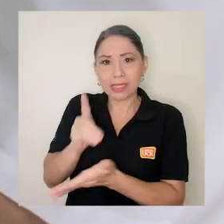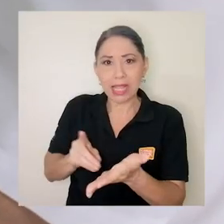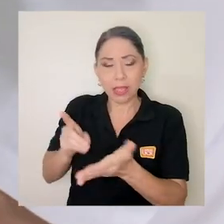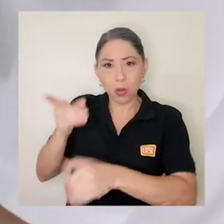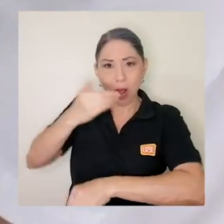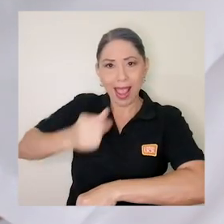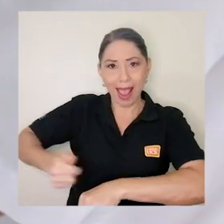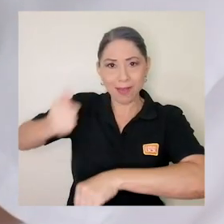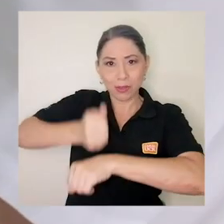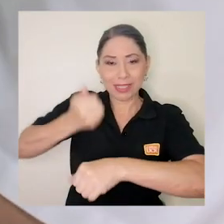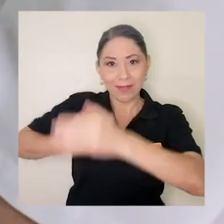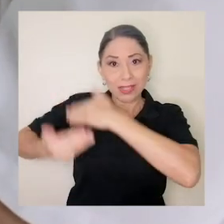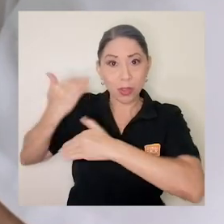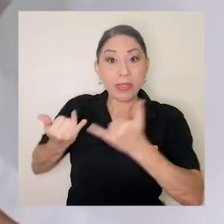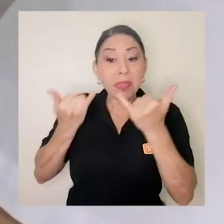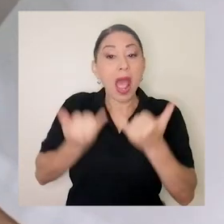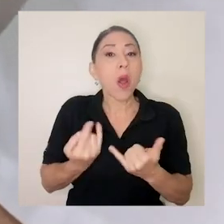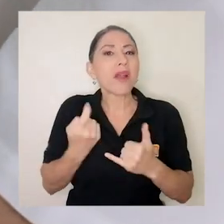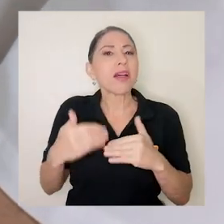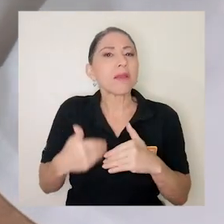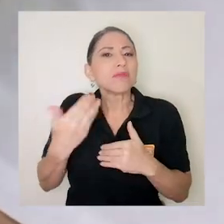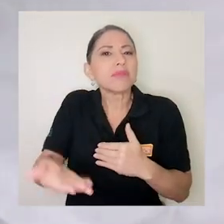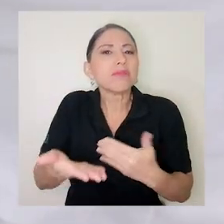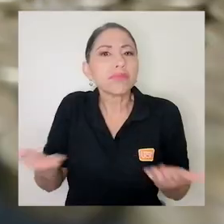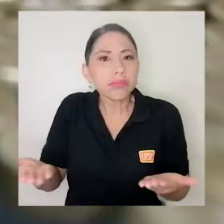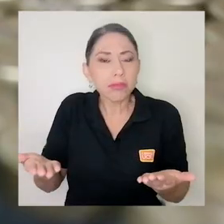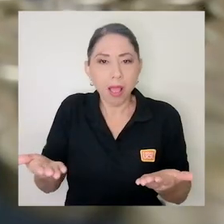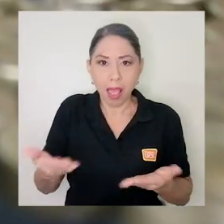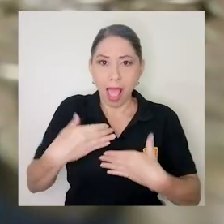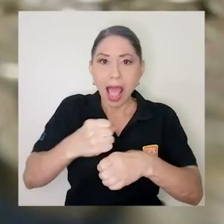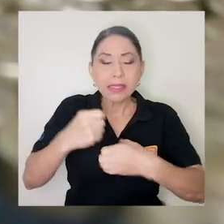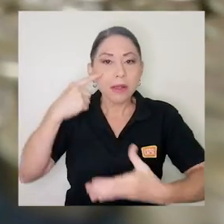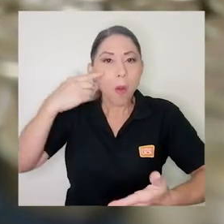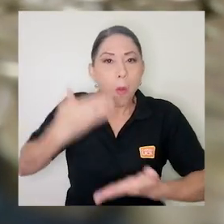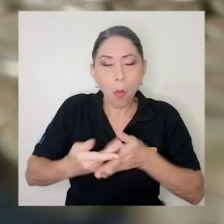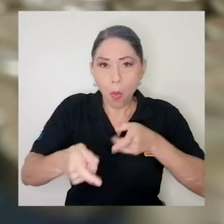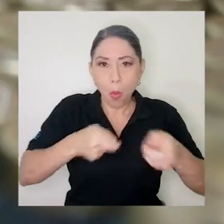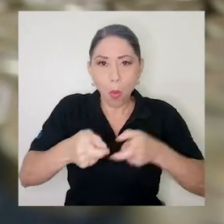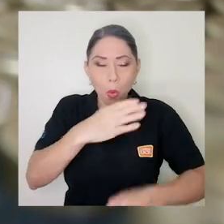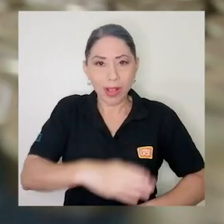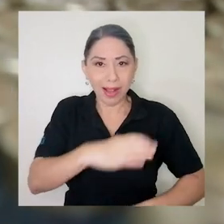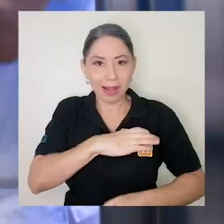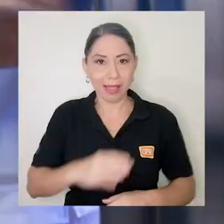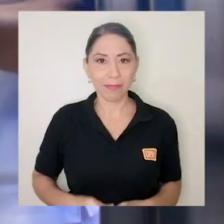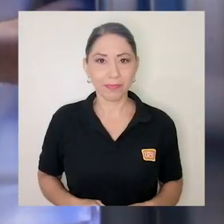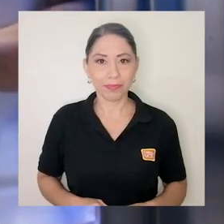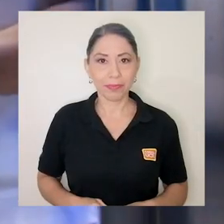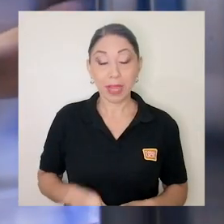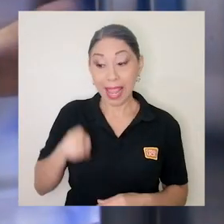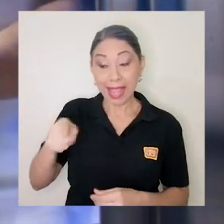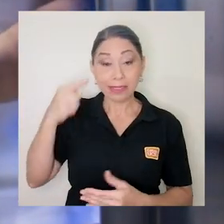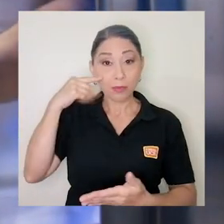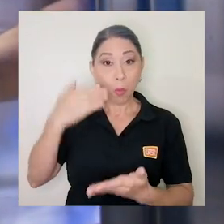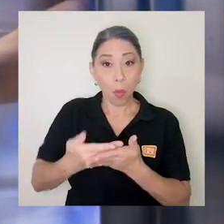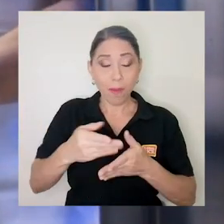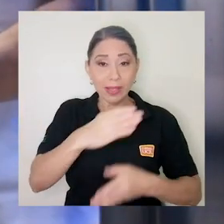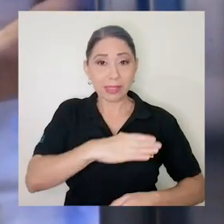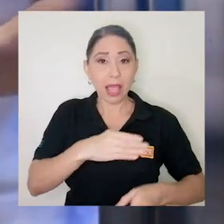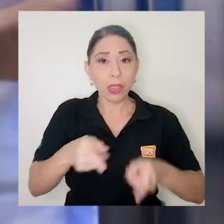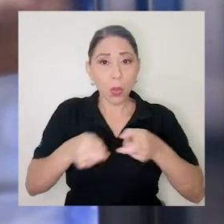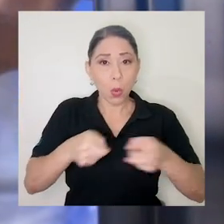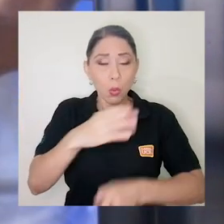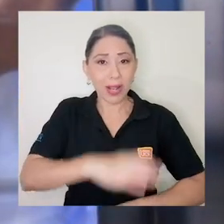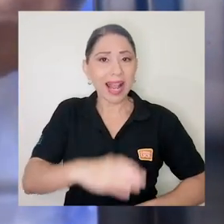A continuación viene una etapa más de realización de pruebas de control de calidad. Estas pruebas de control de